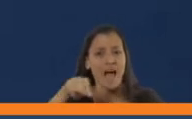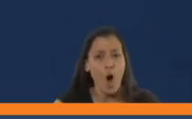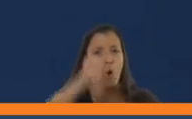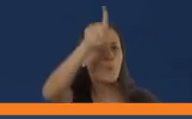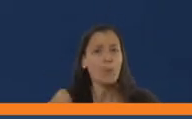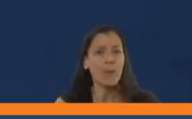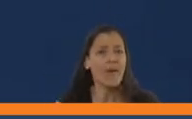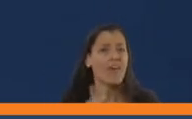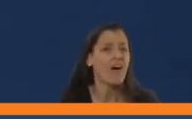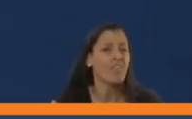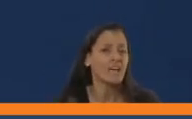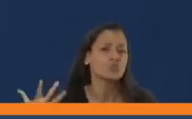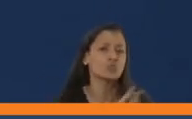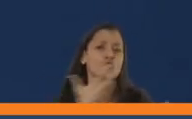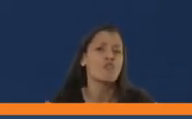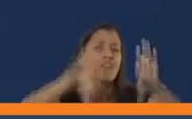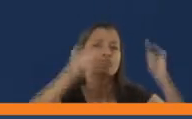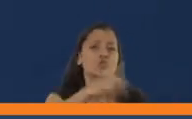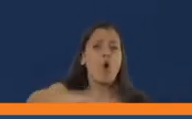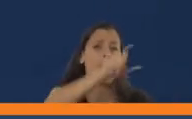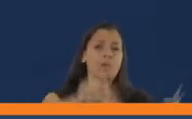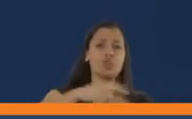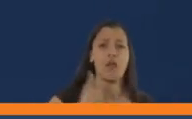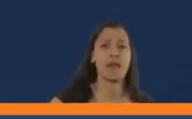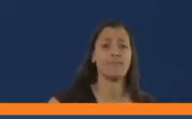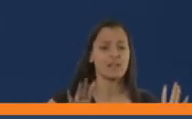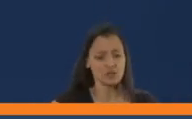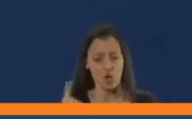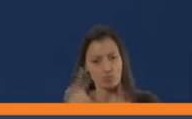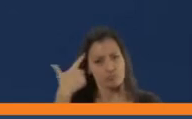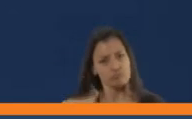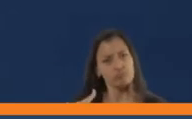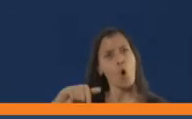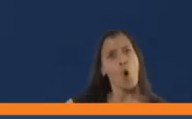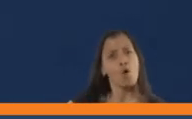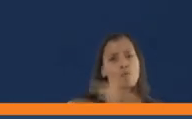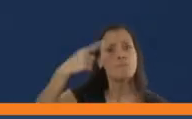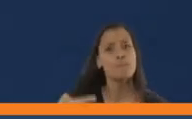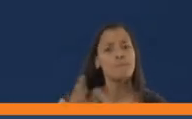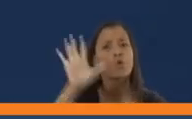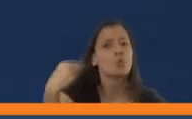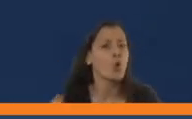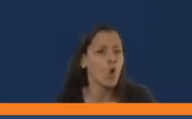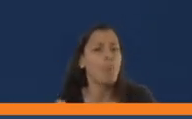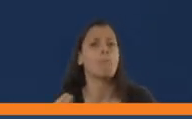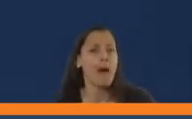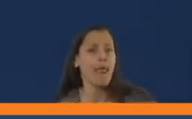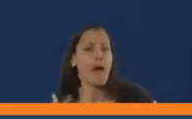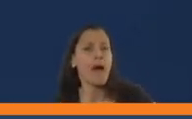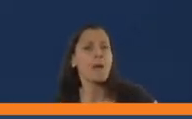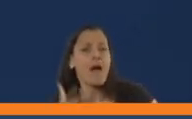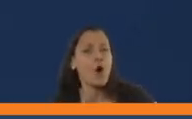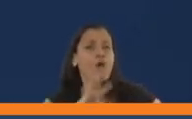argentina en esta cumbre debemos analizar el presente y proyectar el mañana en pos de una reconstrucción creativa